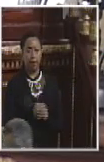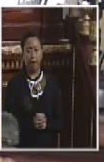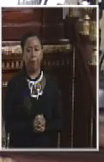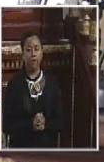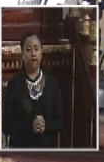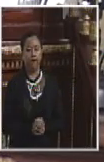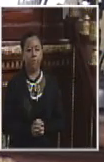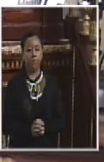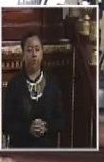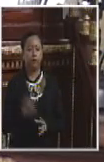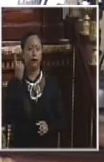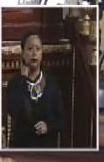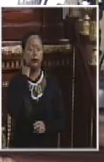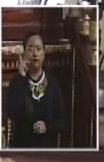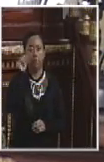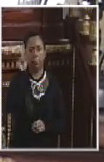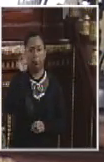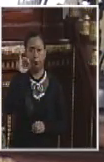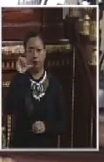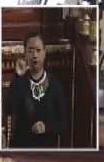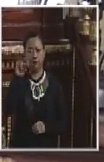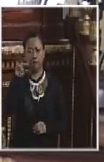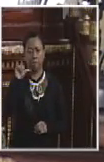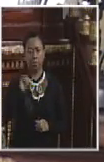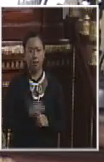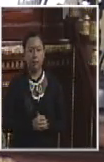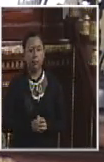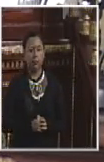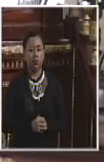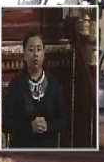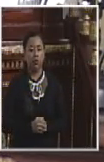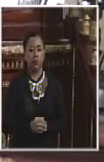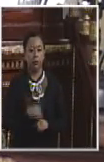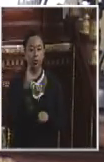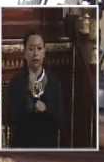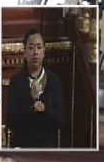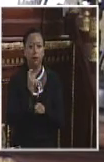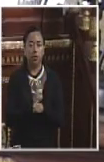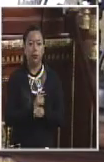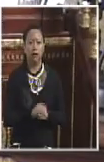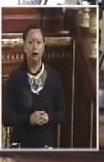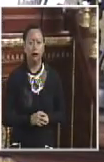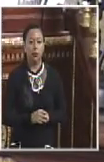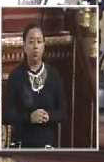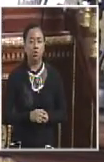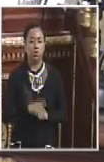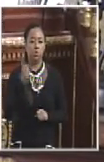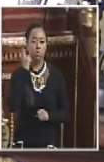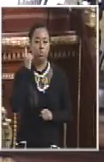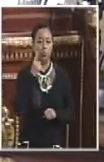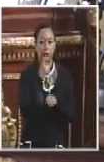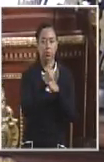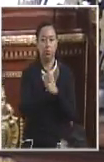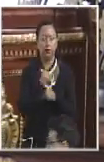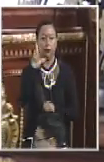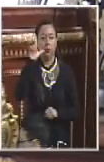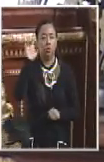Tiene la palabra el diputado Triana y le puedo dar, perdón, diputado Lerdo de